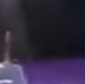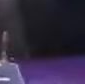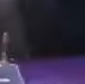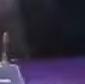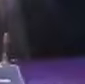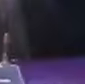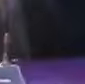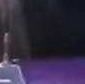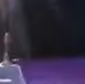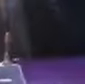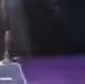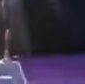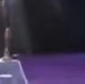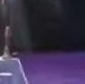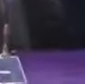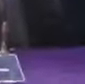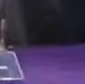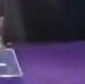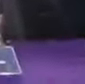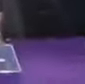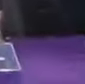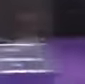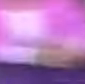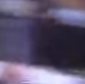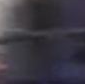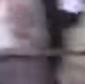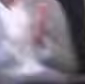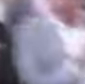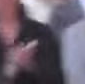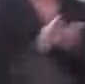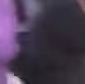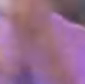A las consejeras regionales Karina Ramos,